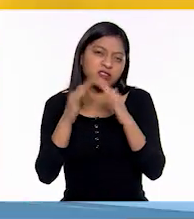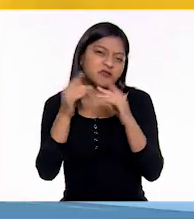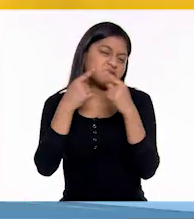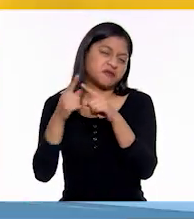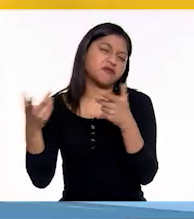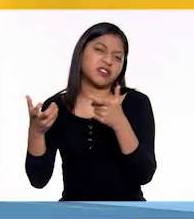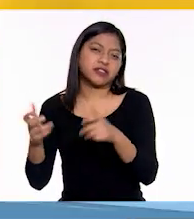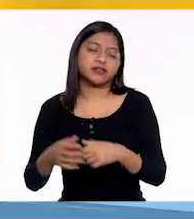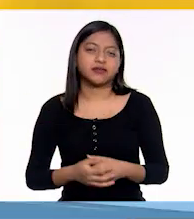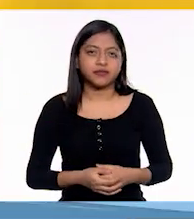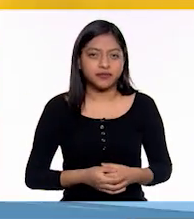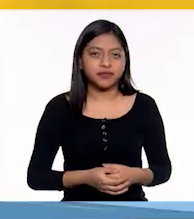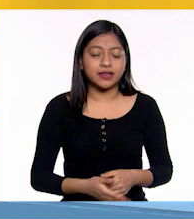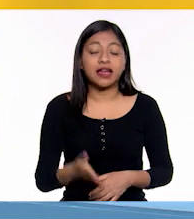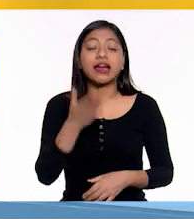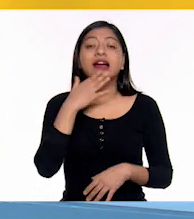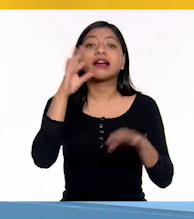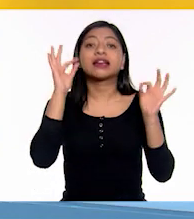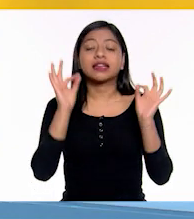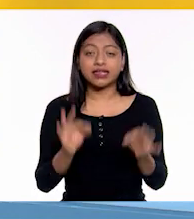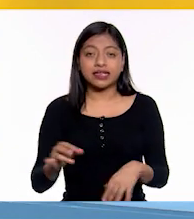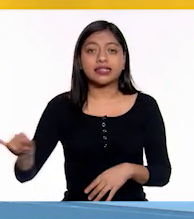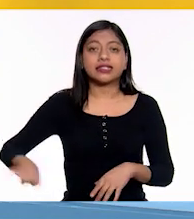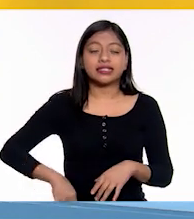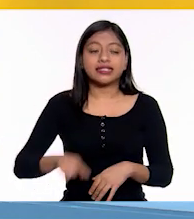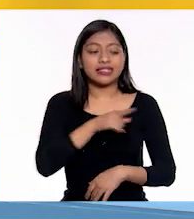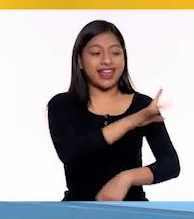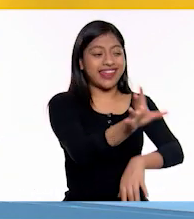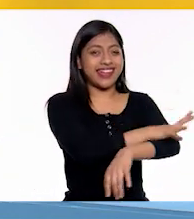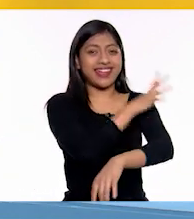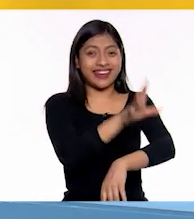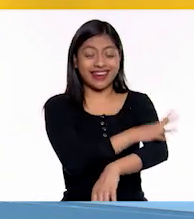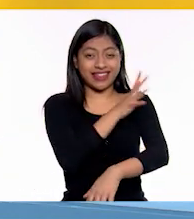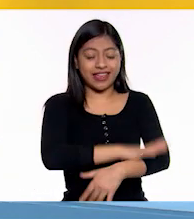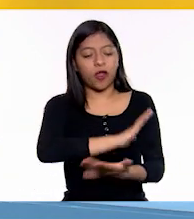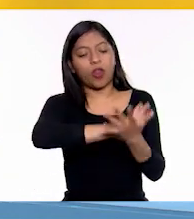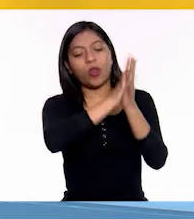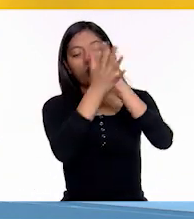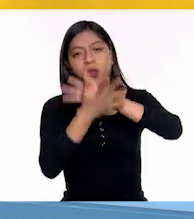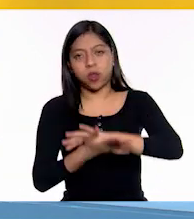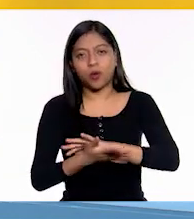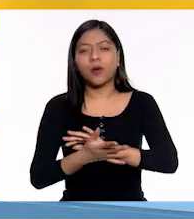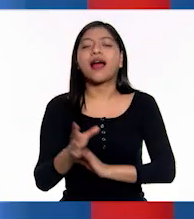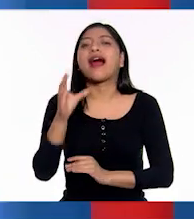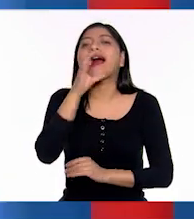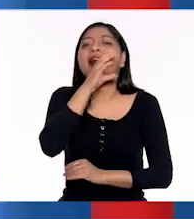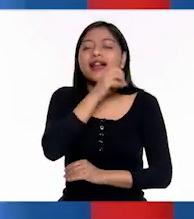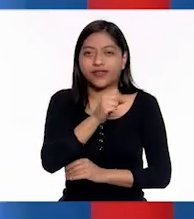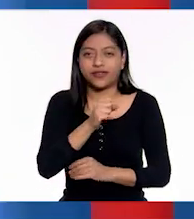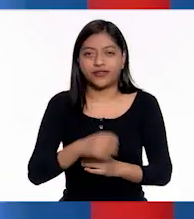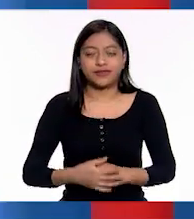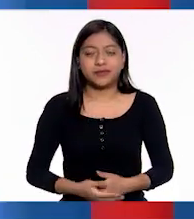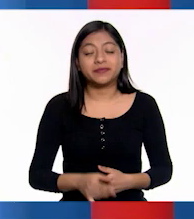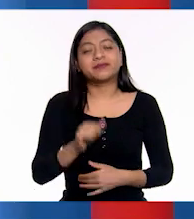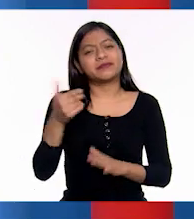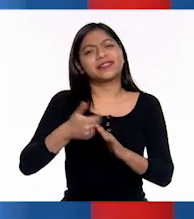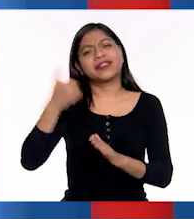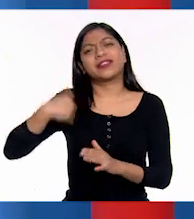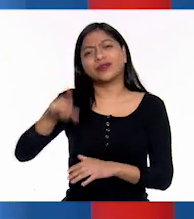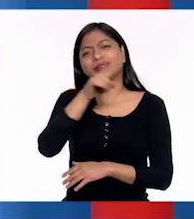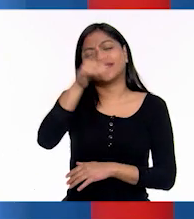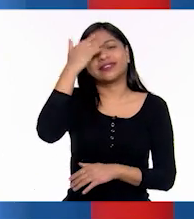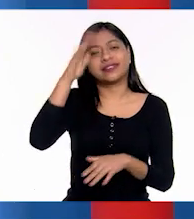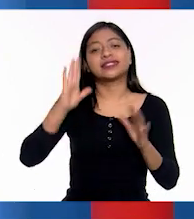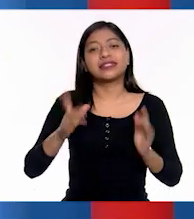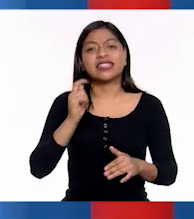qué interesante! Es entender cómo se transforma la electricidad en otro tipo de energía. Y como ya mencionamos antes,